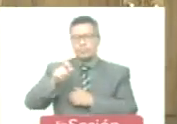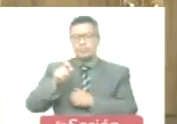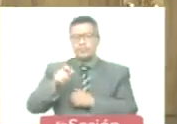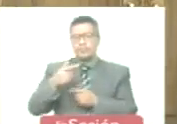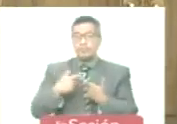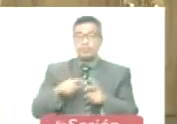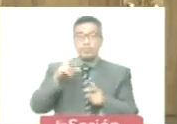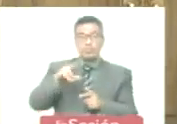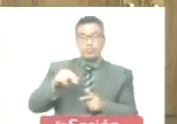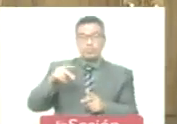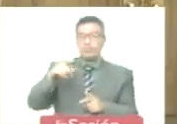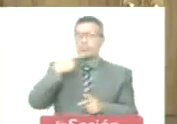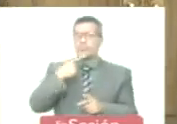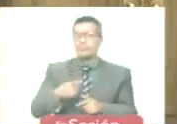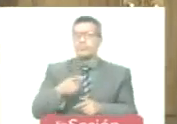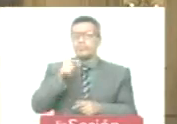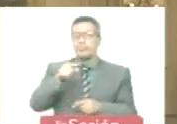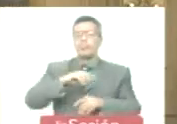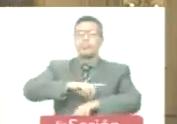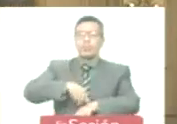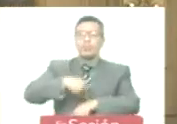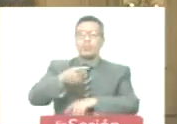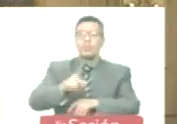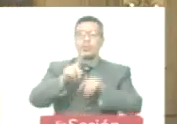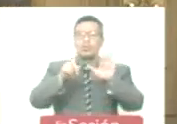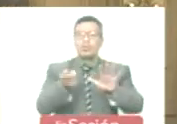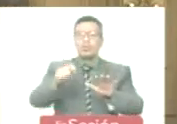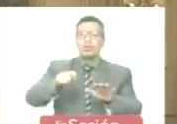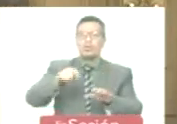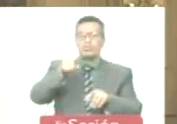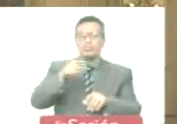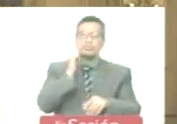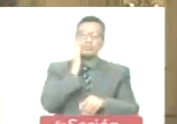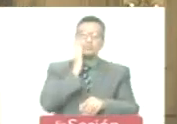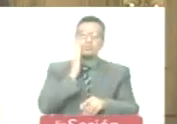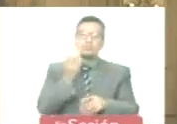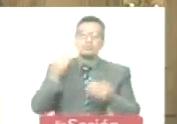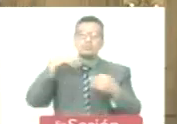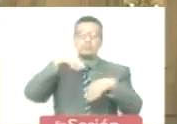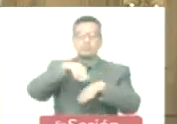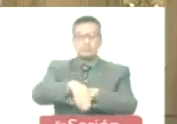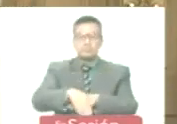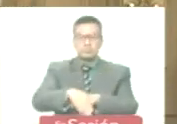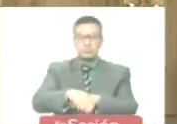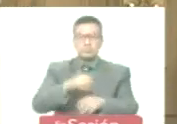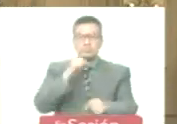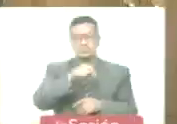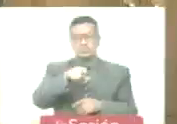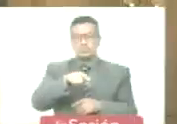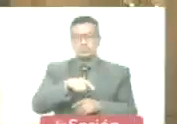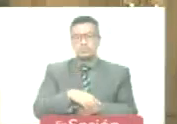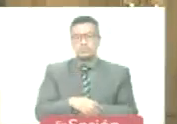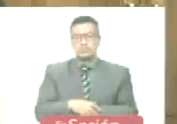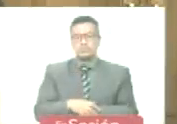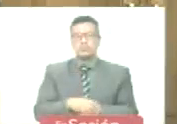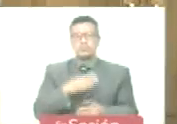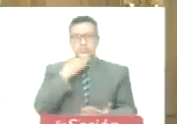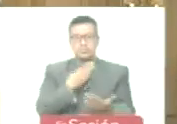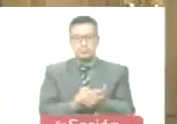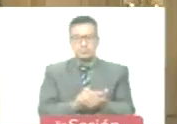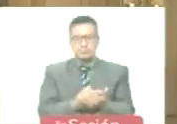no dicen que es después los 6 meses cuando la madre se incorpora a su actividad. Es gracias